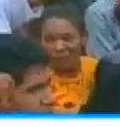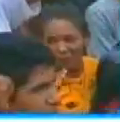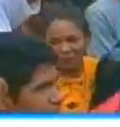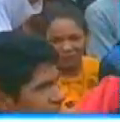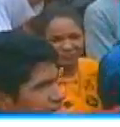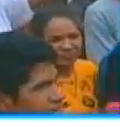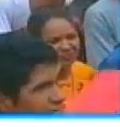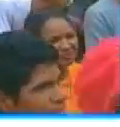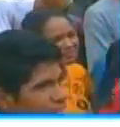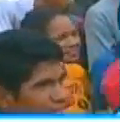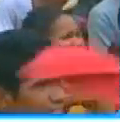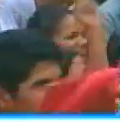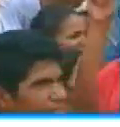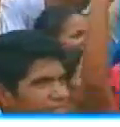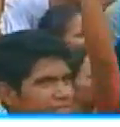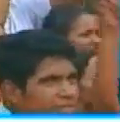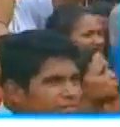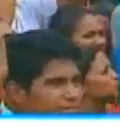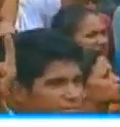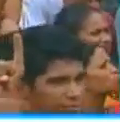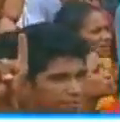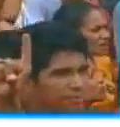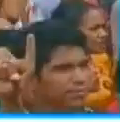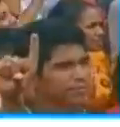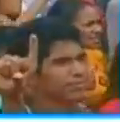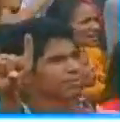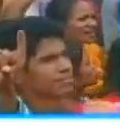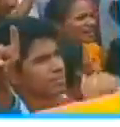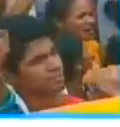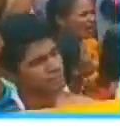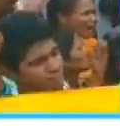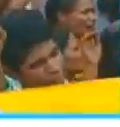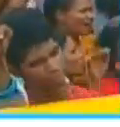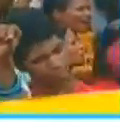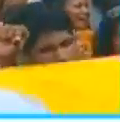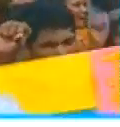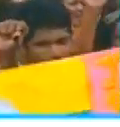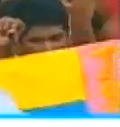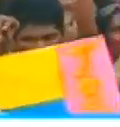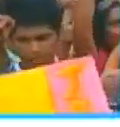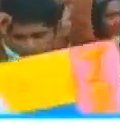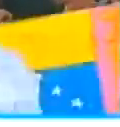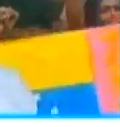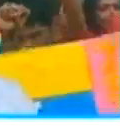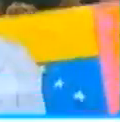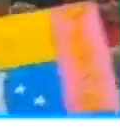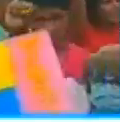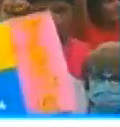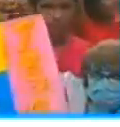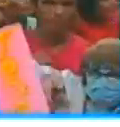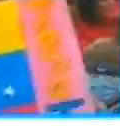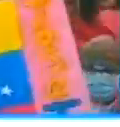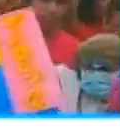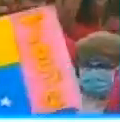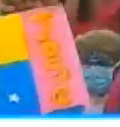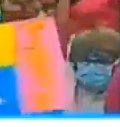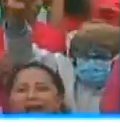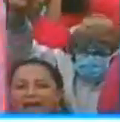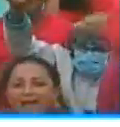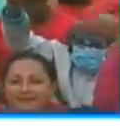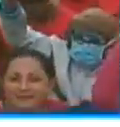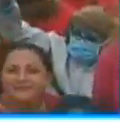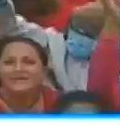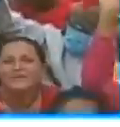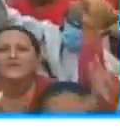Misión Rivas, la constituyente Cibá. Yo quisiera un saludo del compañero Eduardo Piñate,